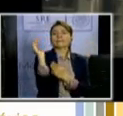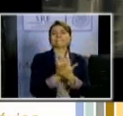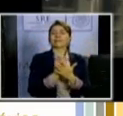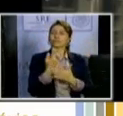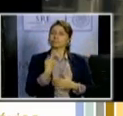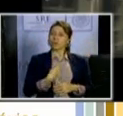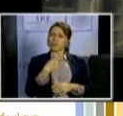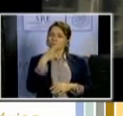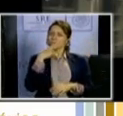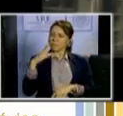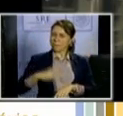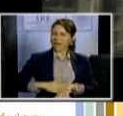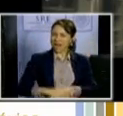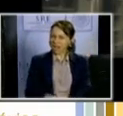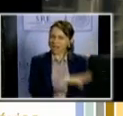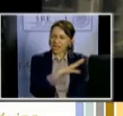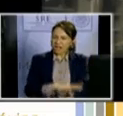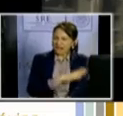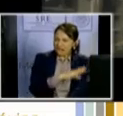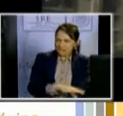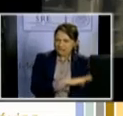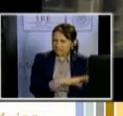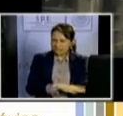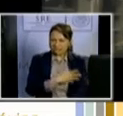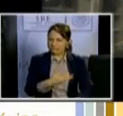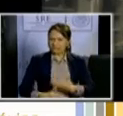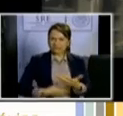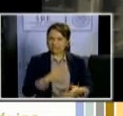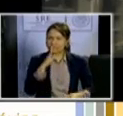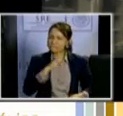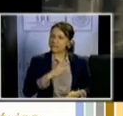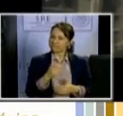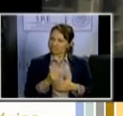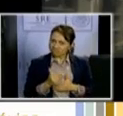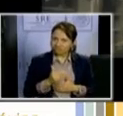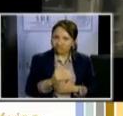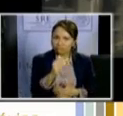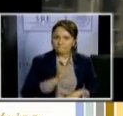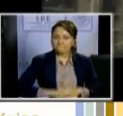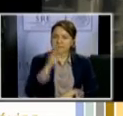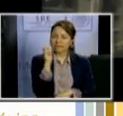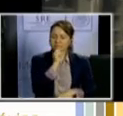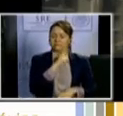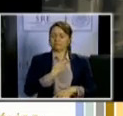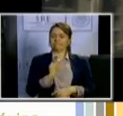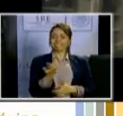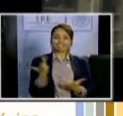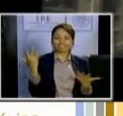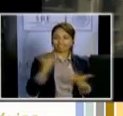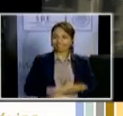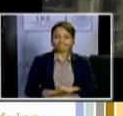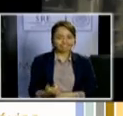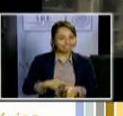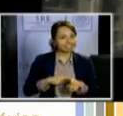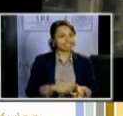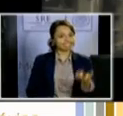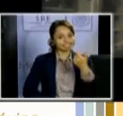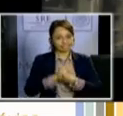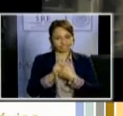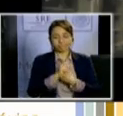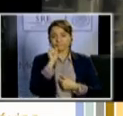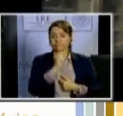aumentando, asociadas al ingreso, que va en aumento, y a la población, que también va en aumento. Por lo tanto, a nivel